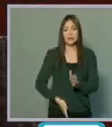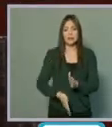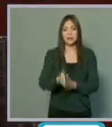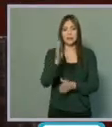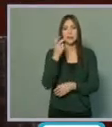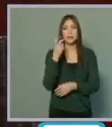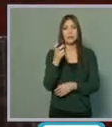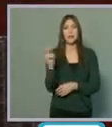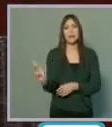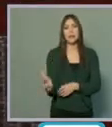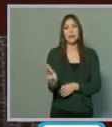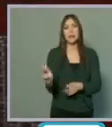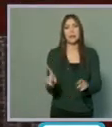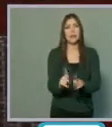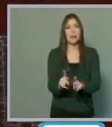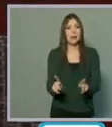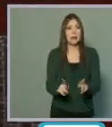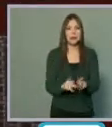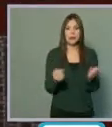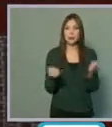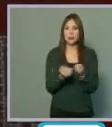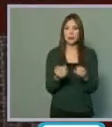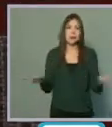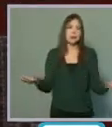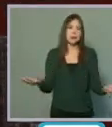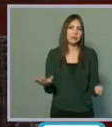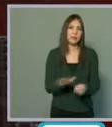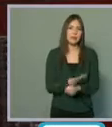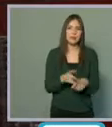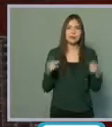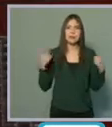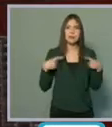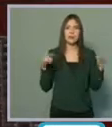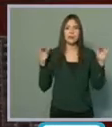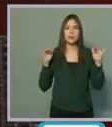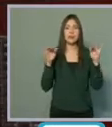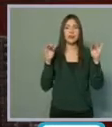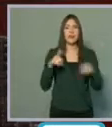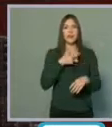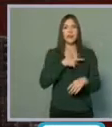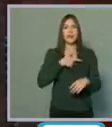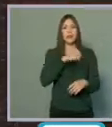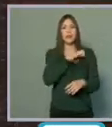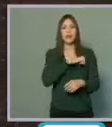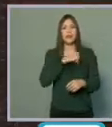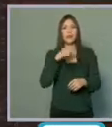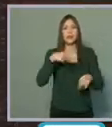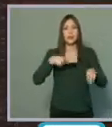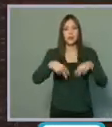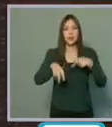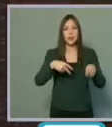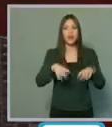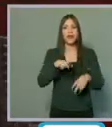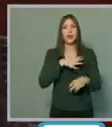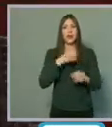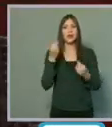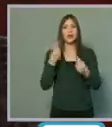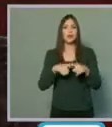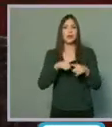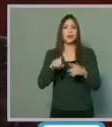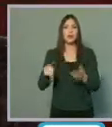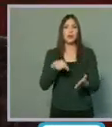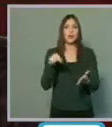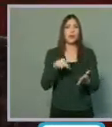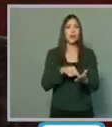plaza muy popular. También está llena de Claro. los aficionados de fútbol ahorita. También tiene muchos